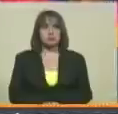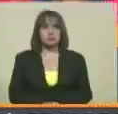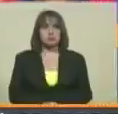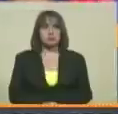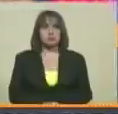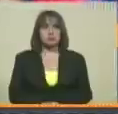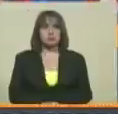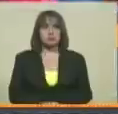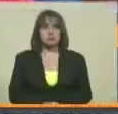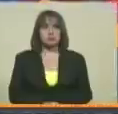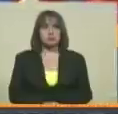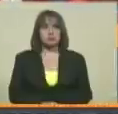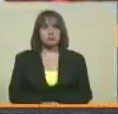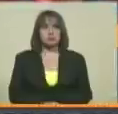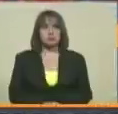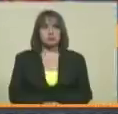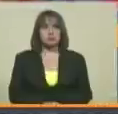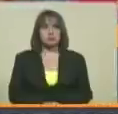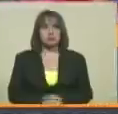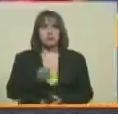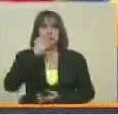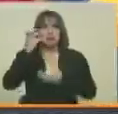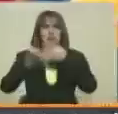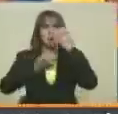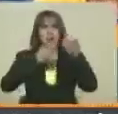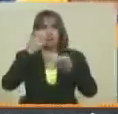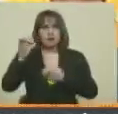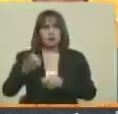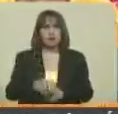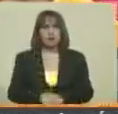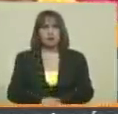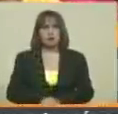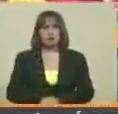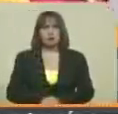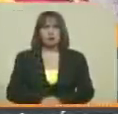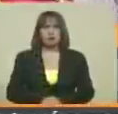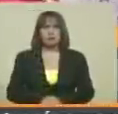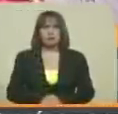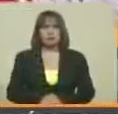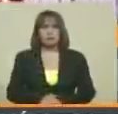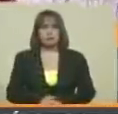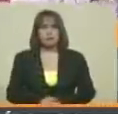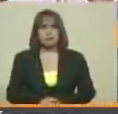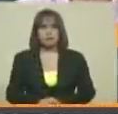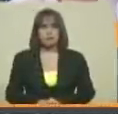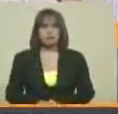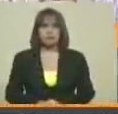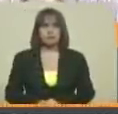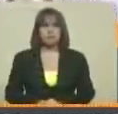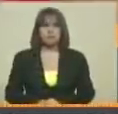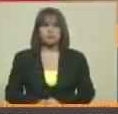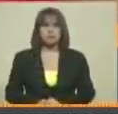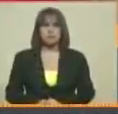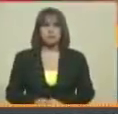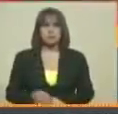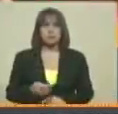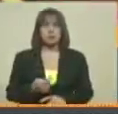Eso sí. vamos a armar un super